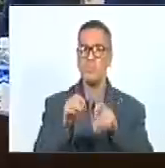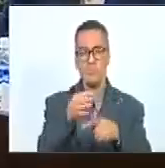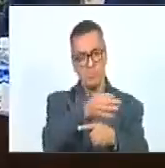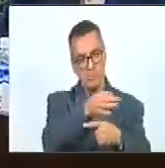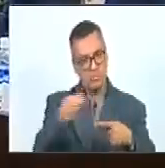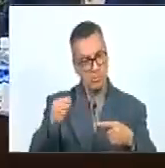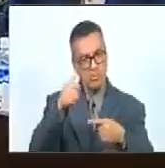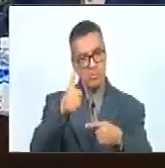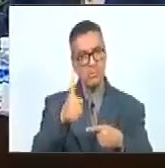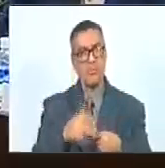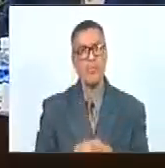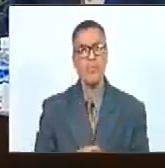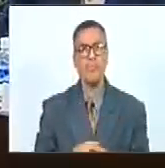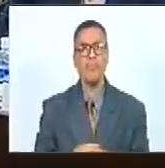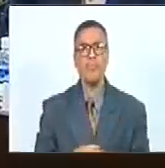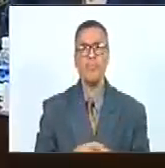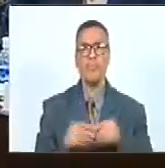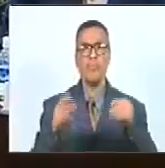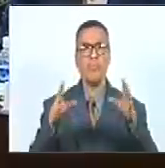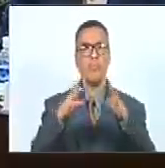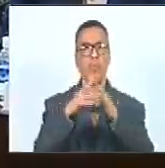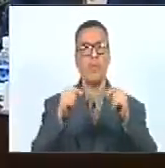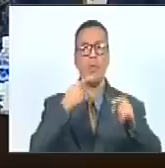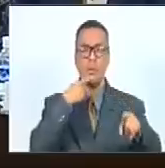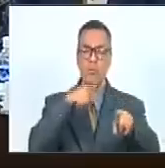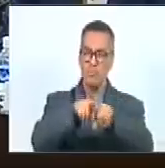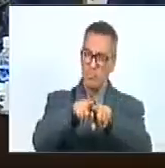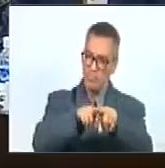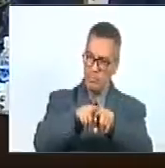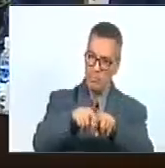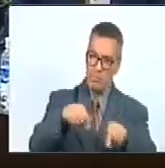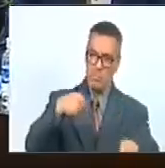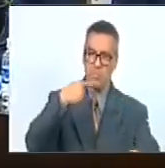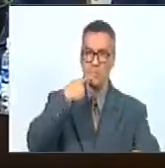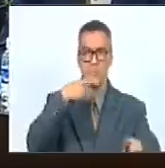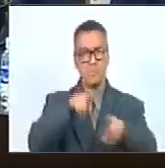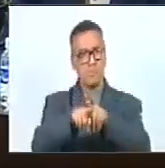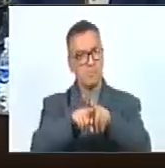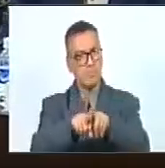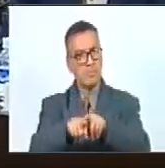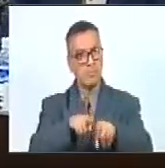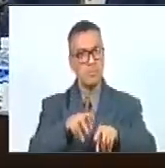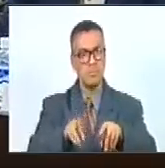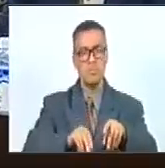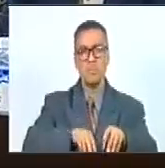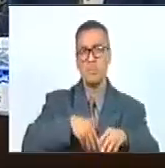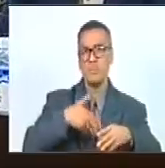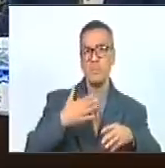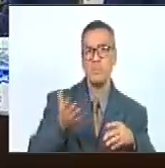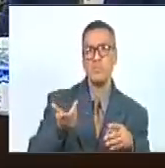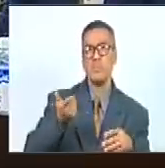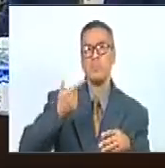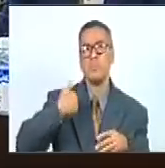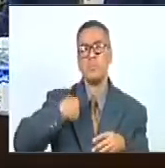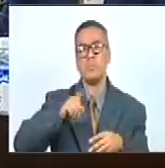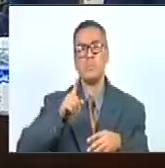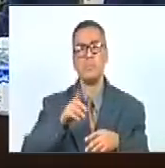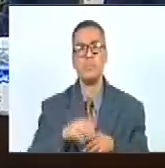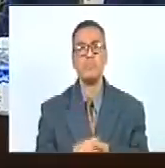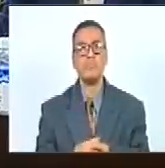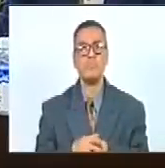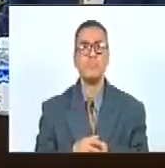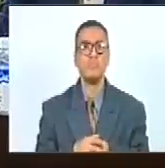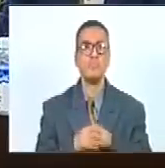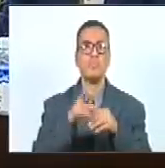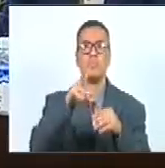impecable, con todas las críticas que puedan esgrimir. Quienes